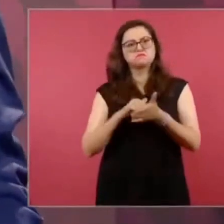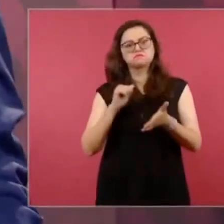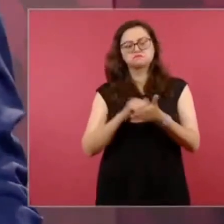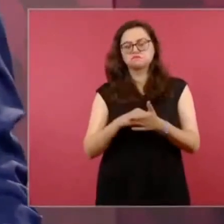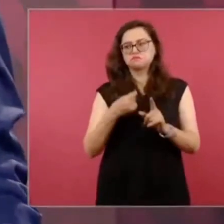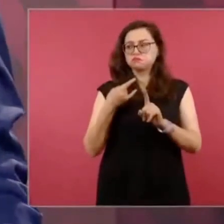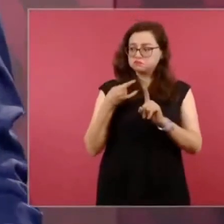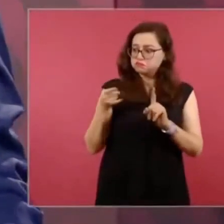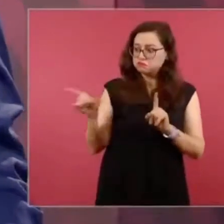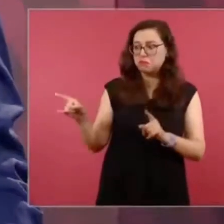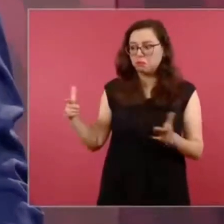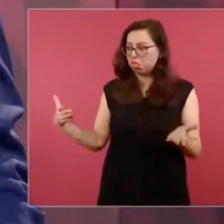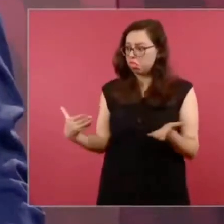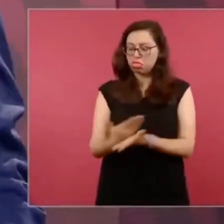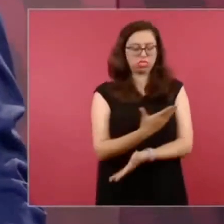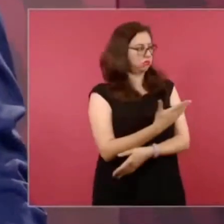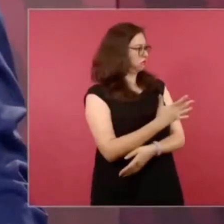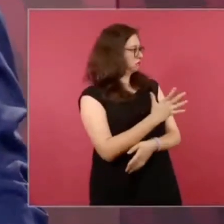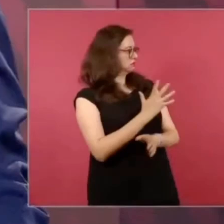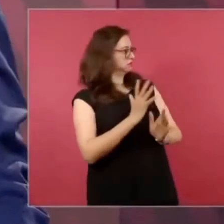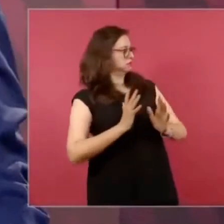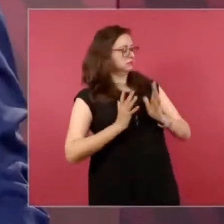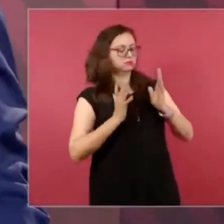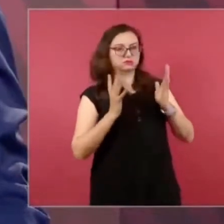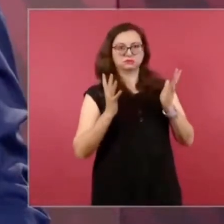Pues esos no son buenos vecinos, ¿no?